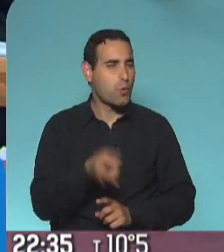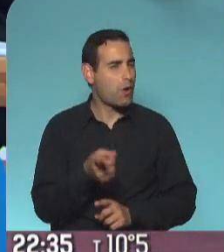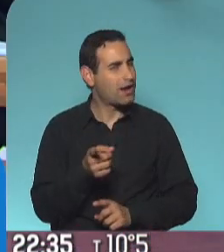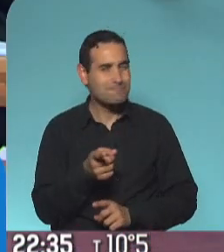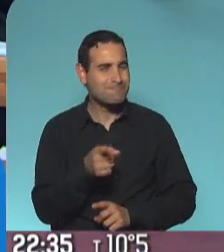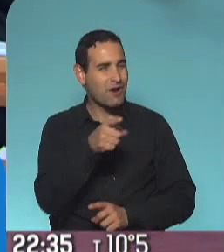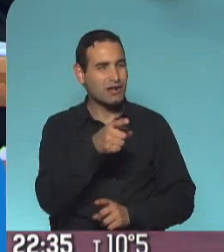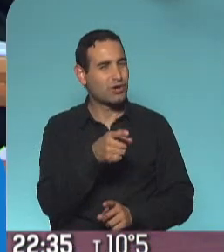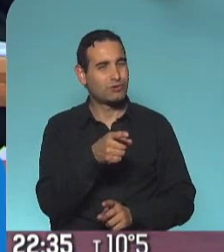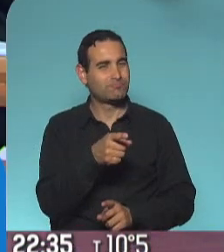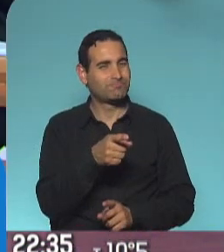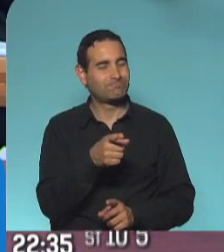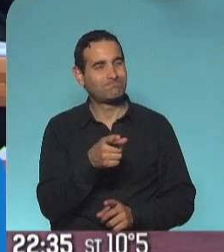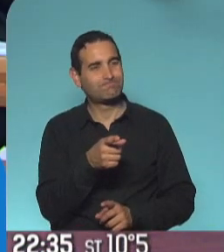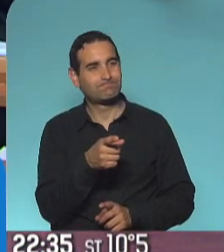una posición